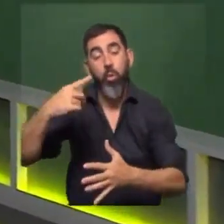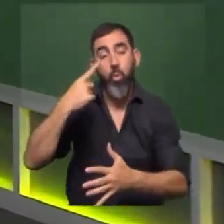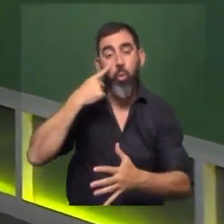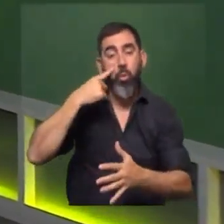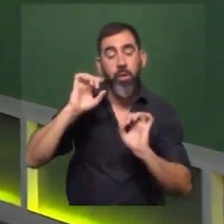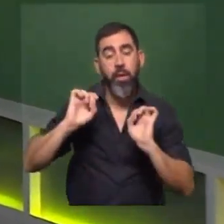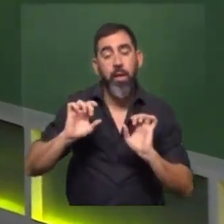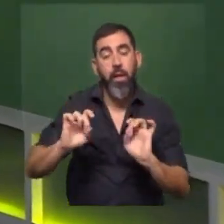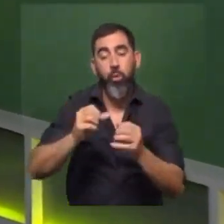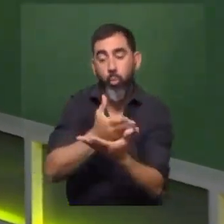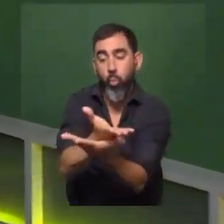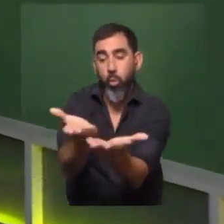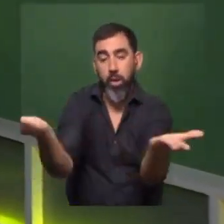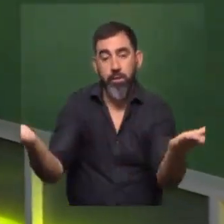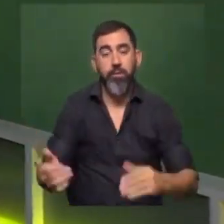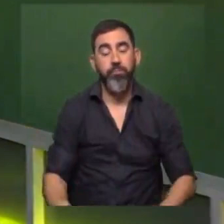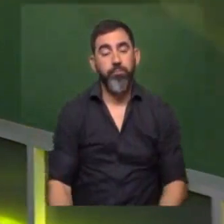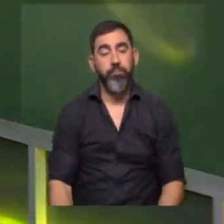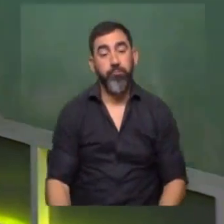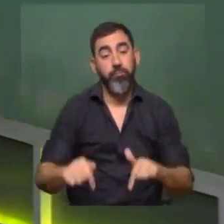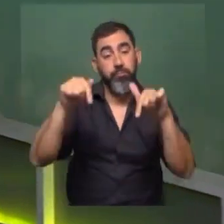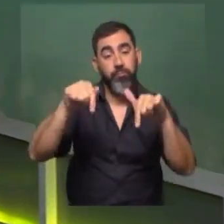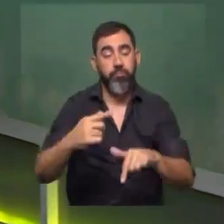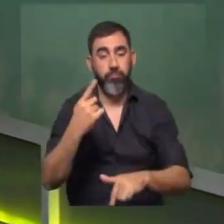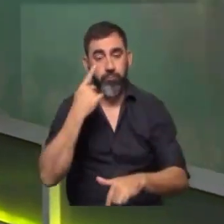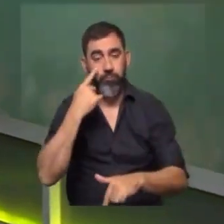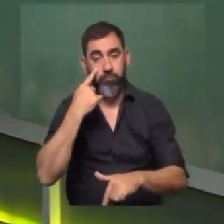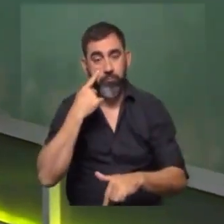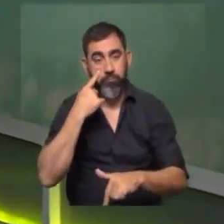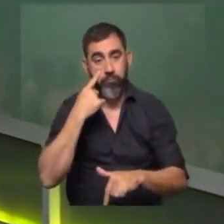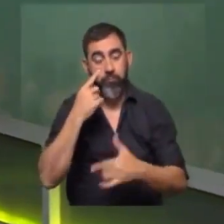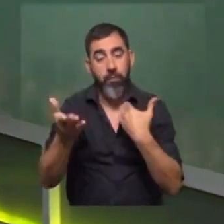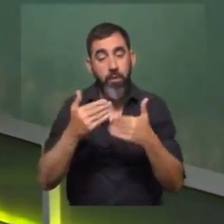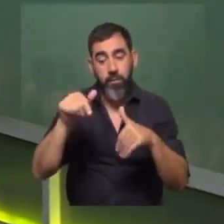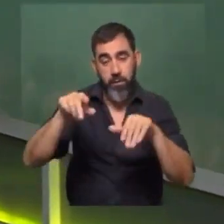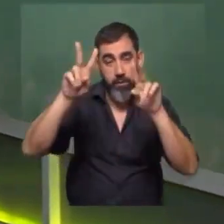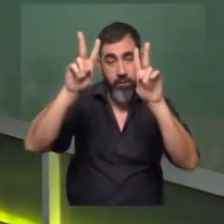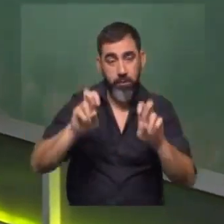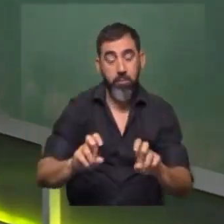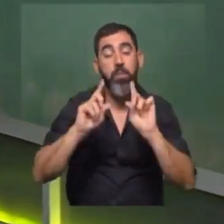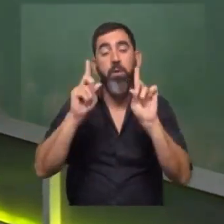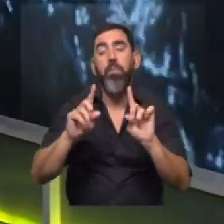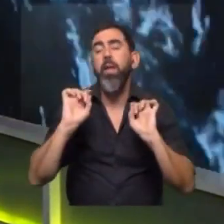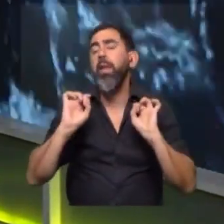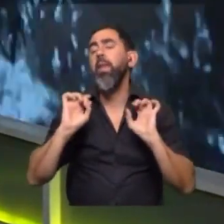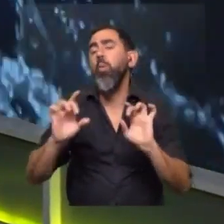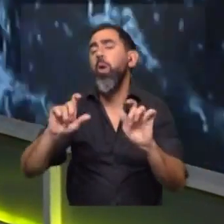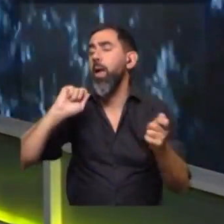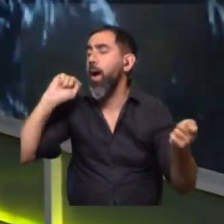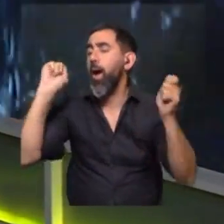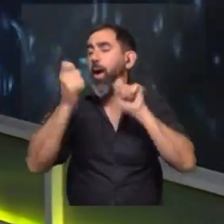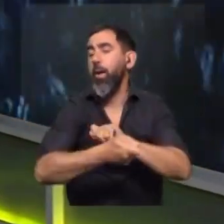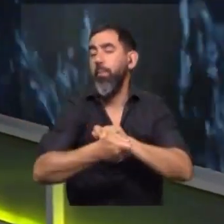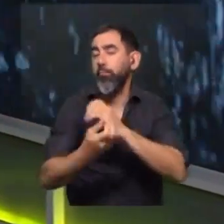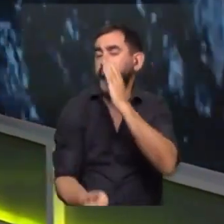la naturaleza puso en este territorio. Hoy lo conoceremos. Vamos a hablar de eso y de lo más natural iremos a